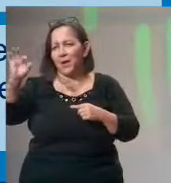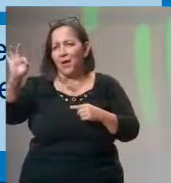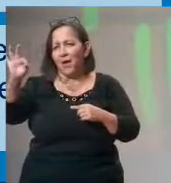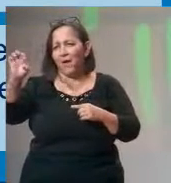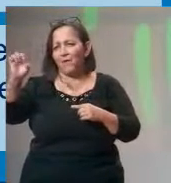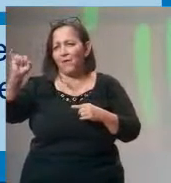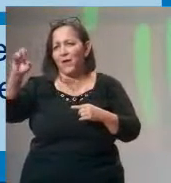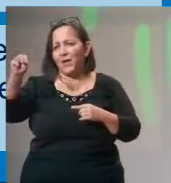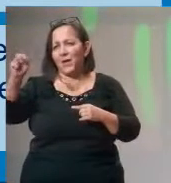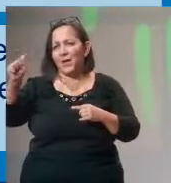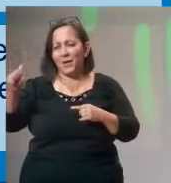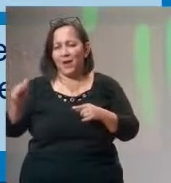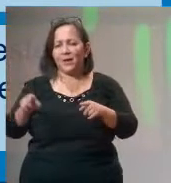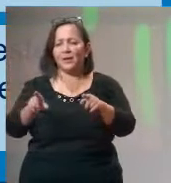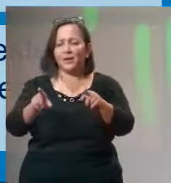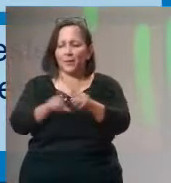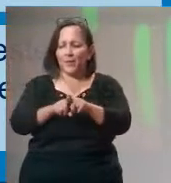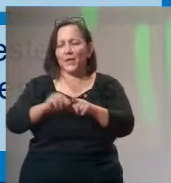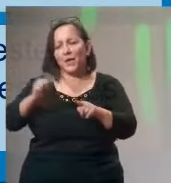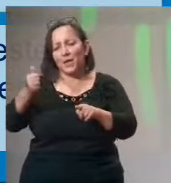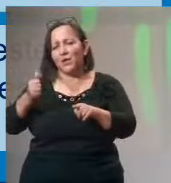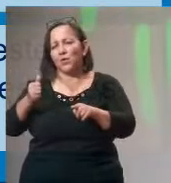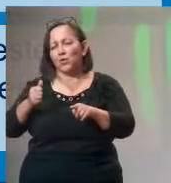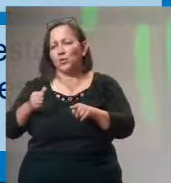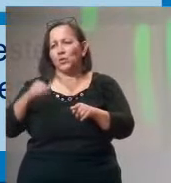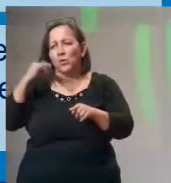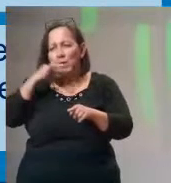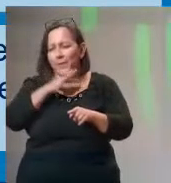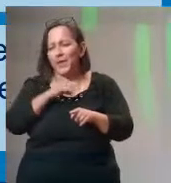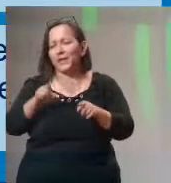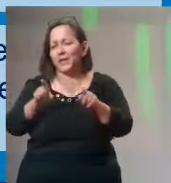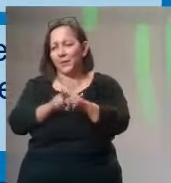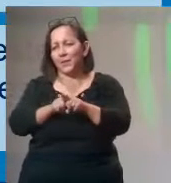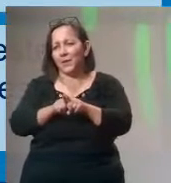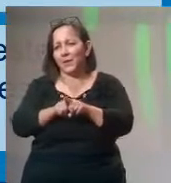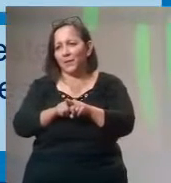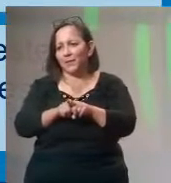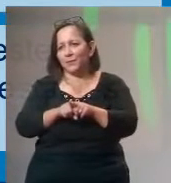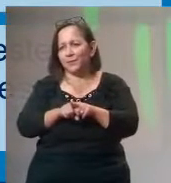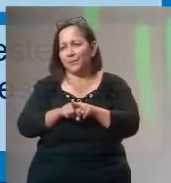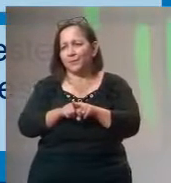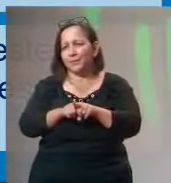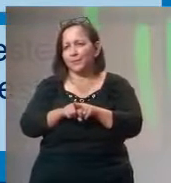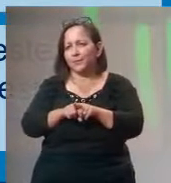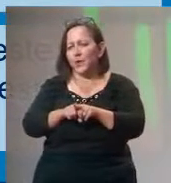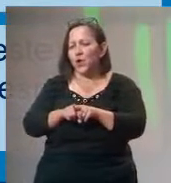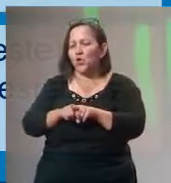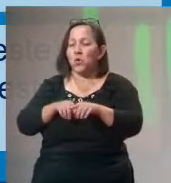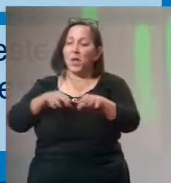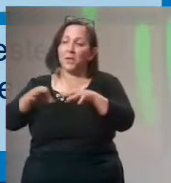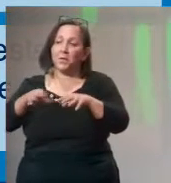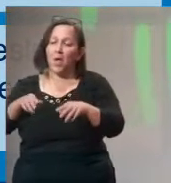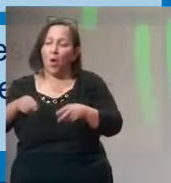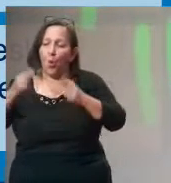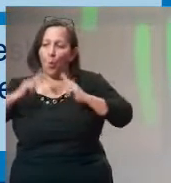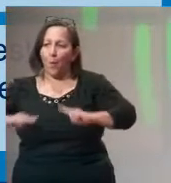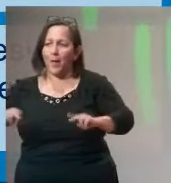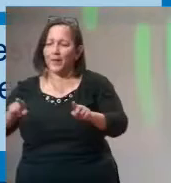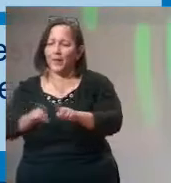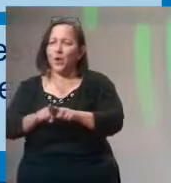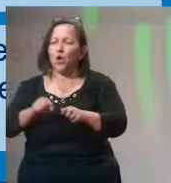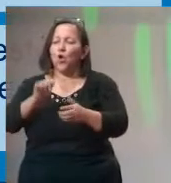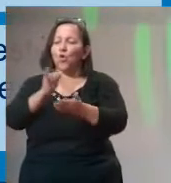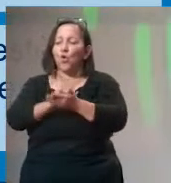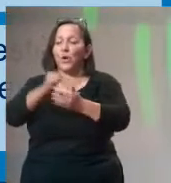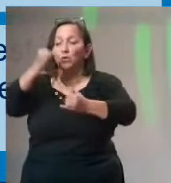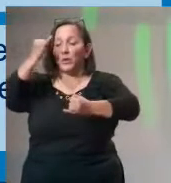que sería un contaminante emergente sumamente sencillo de ligar con actividad humana, por ejemplo. Entonces, con eso termino